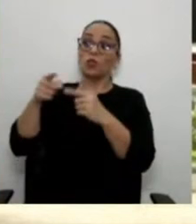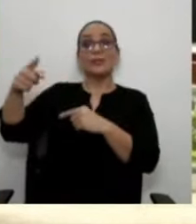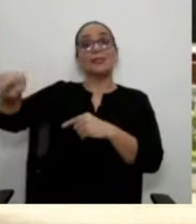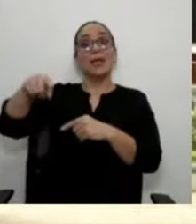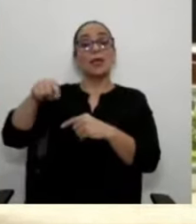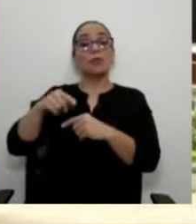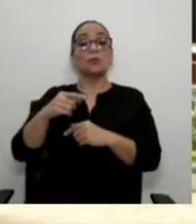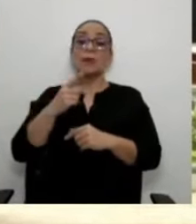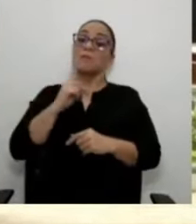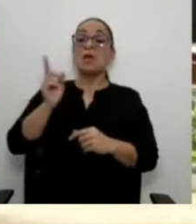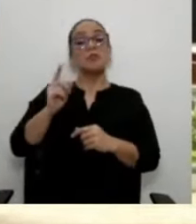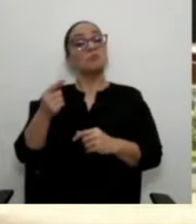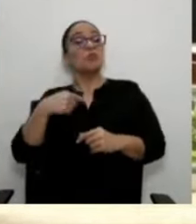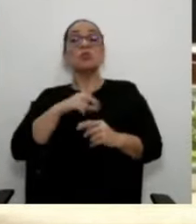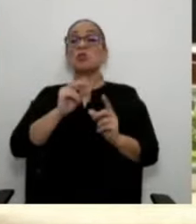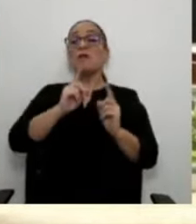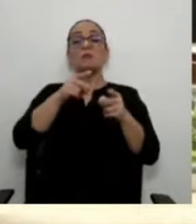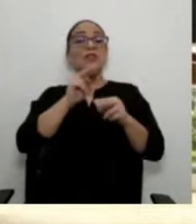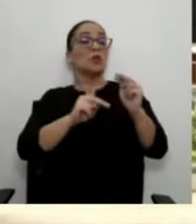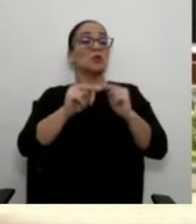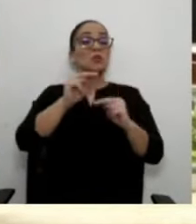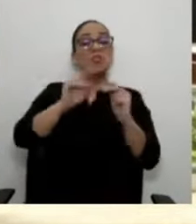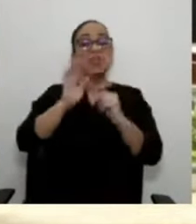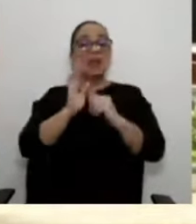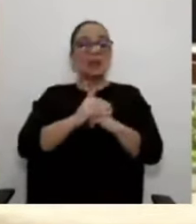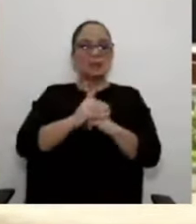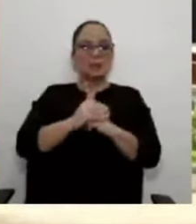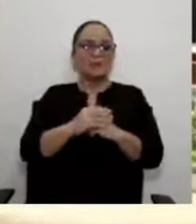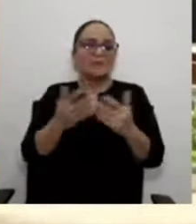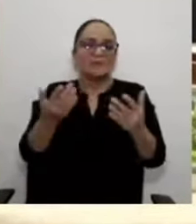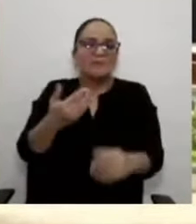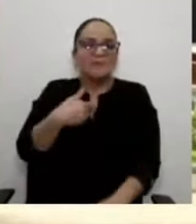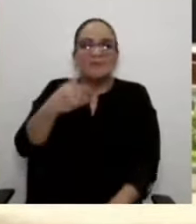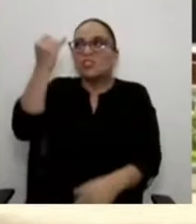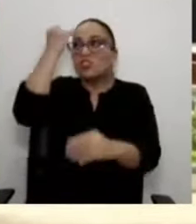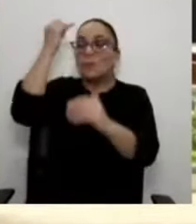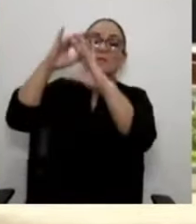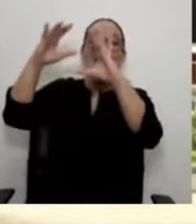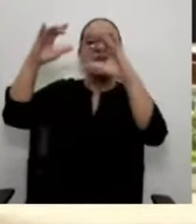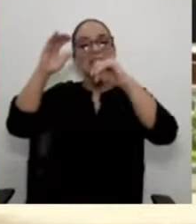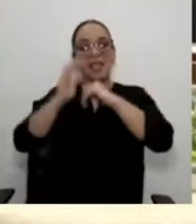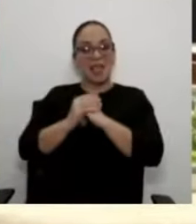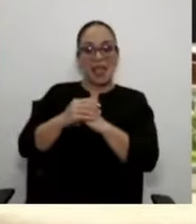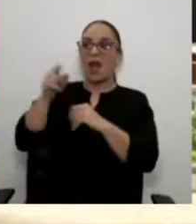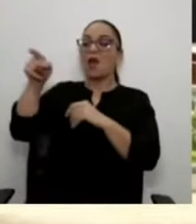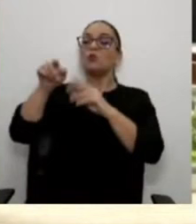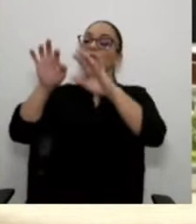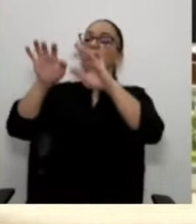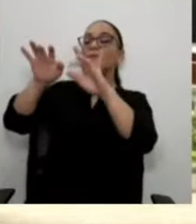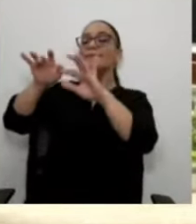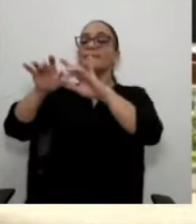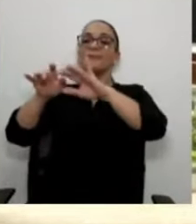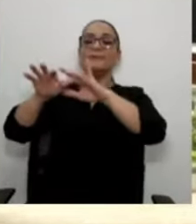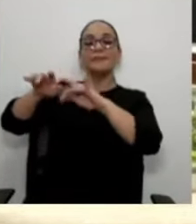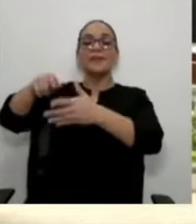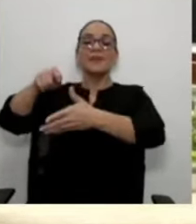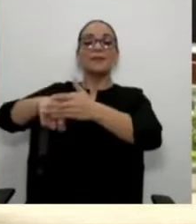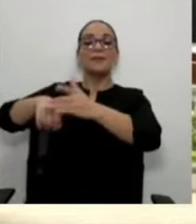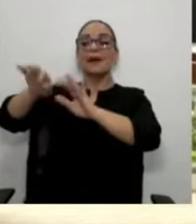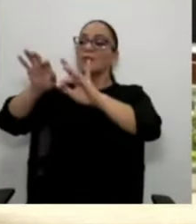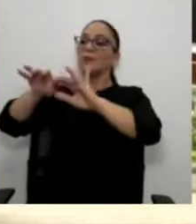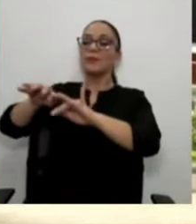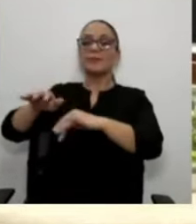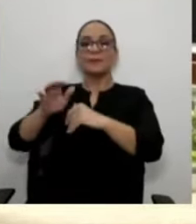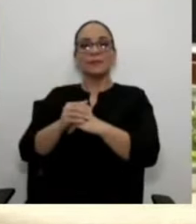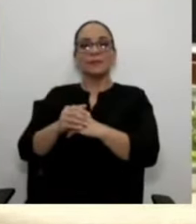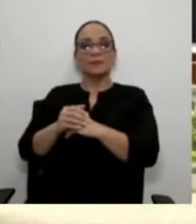a negociar. Y sí, me lo imaginé redactando y firmando esa carta a Gustavo Gutiérrez Espeleta con un